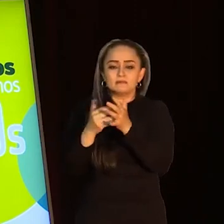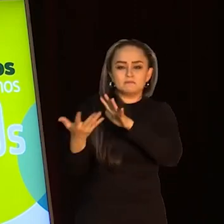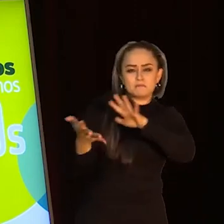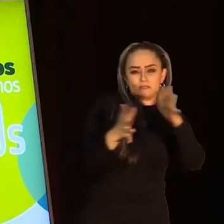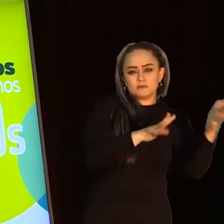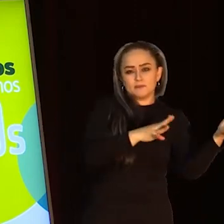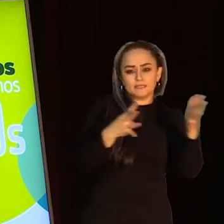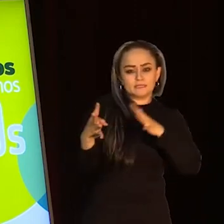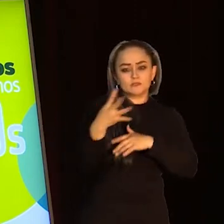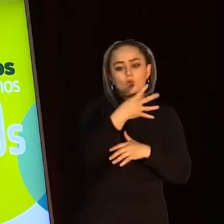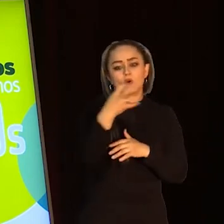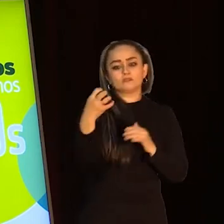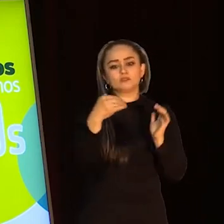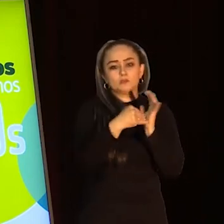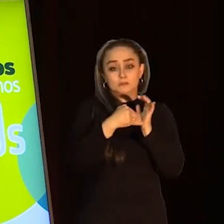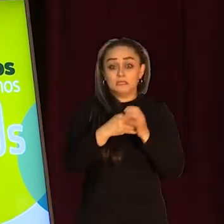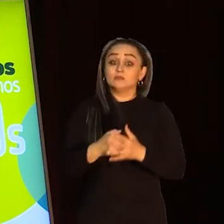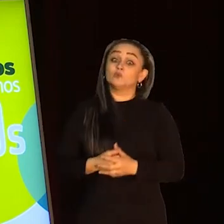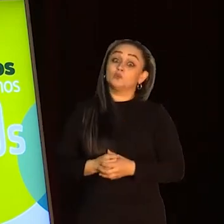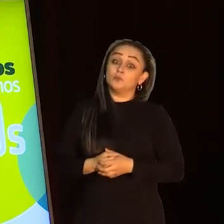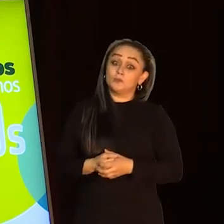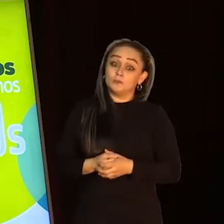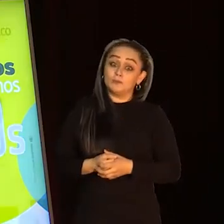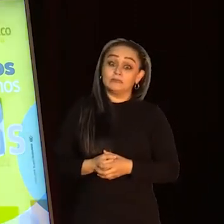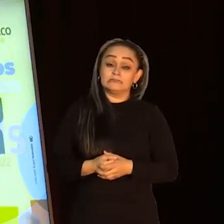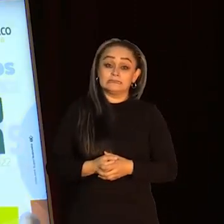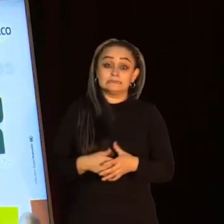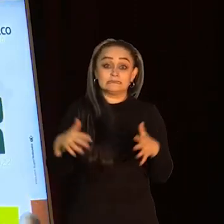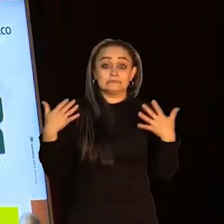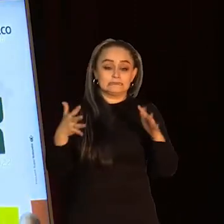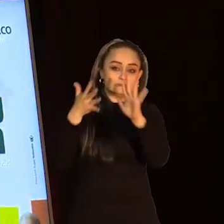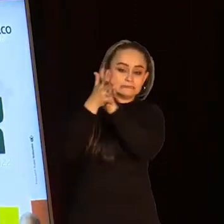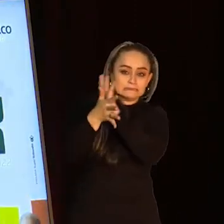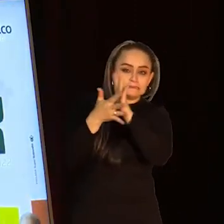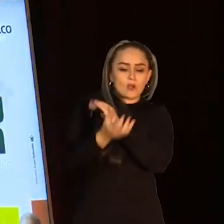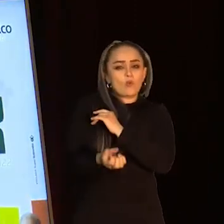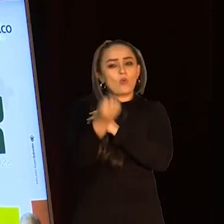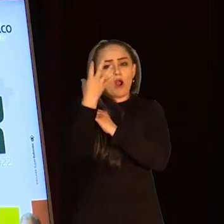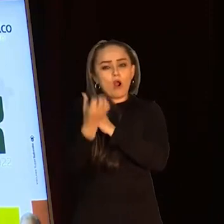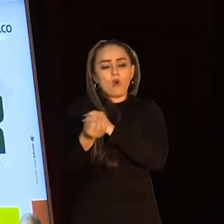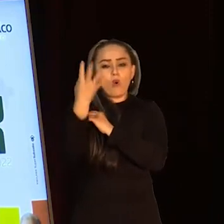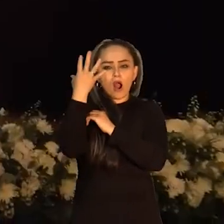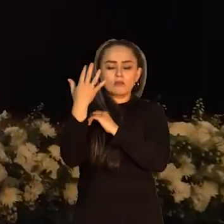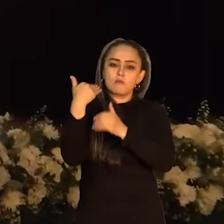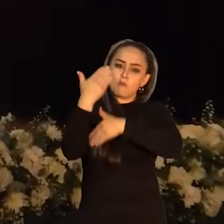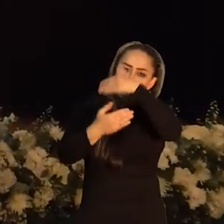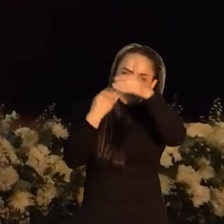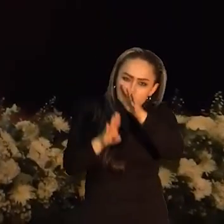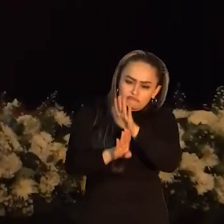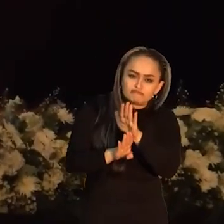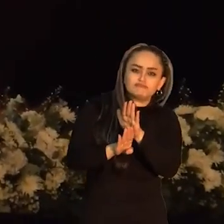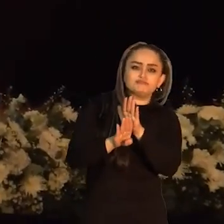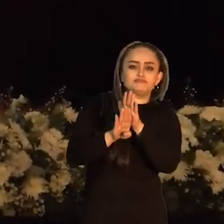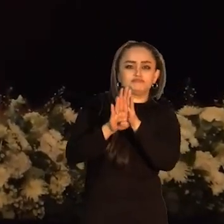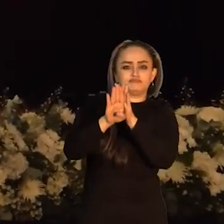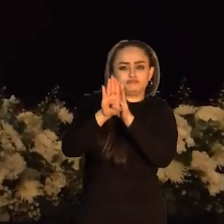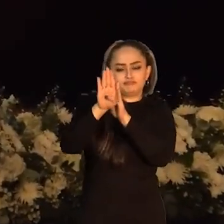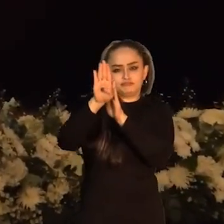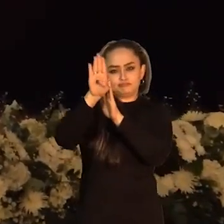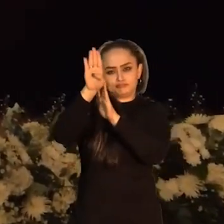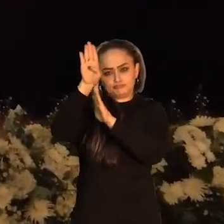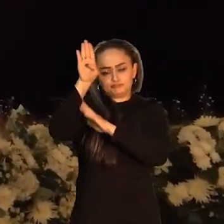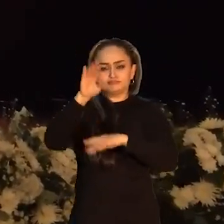400,000. Eso da cuenta de un extraordinario crecimiento, pero da